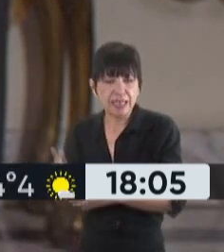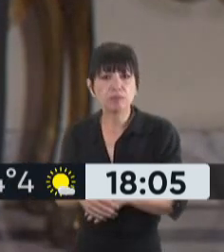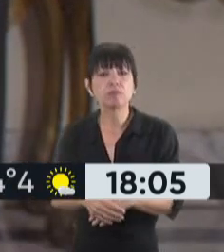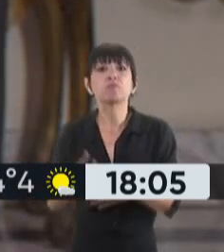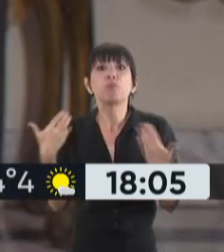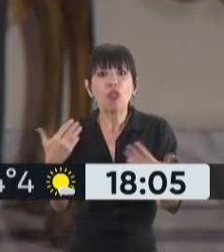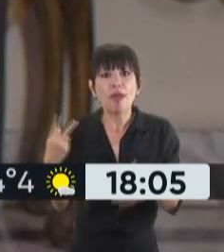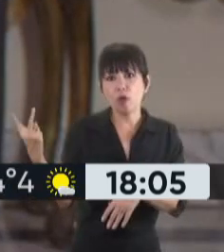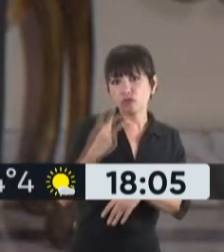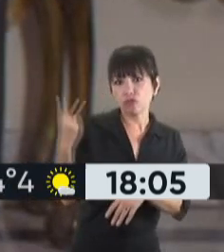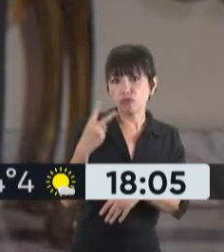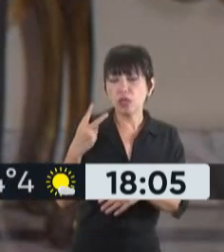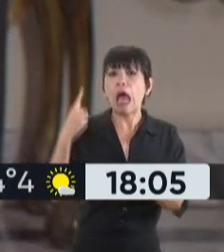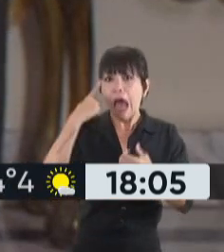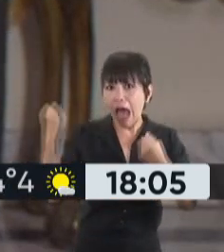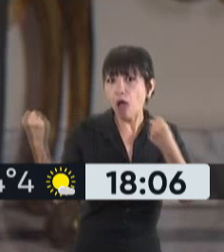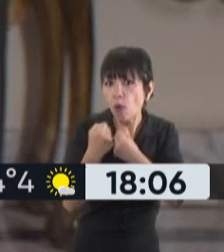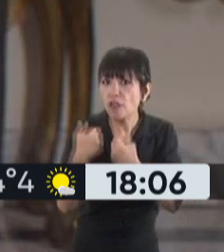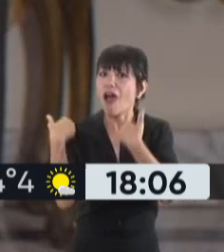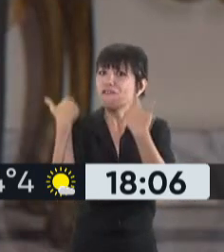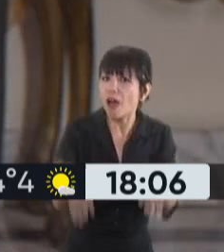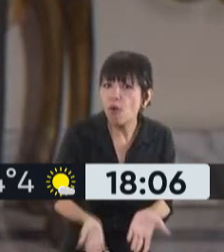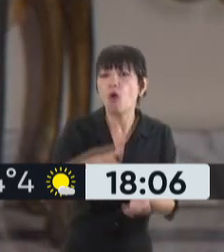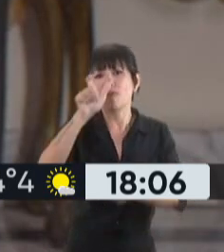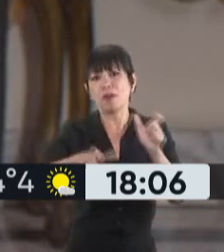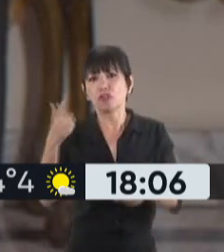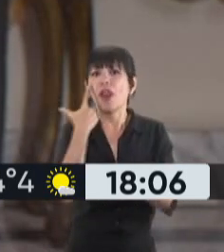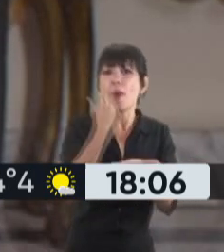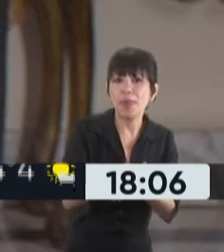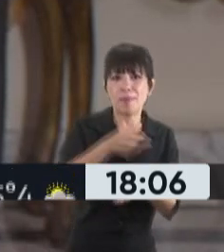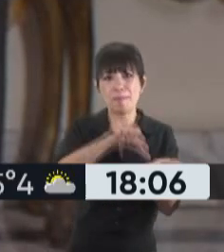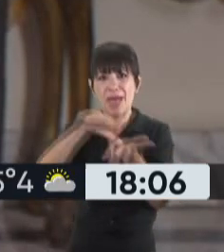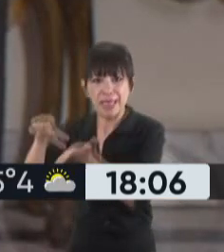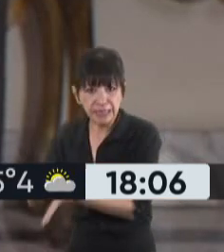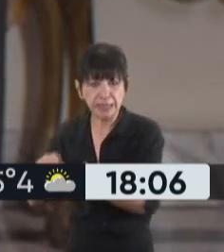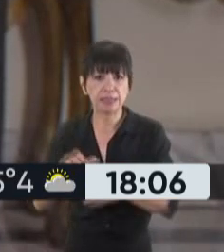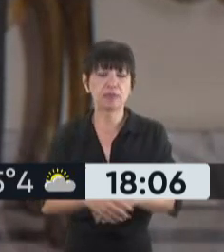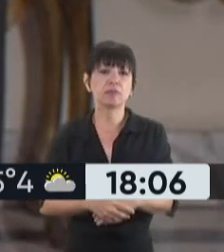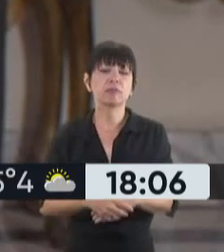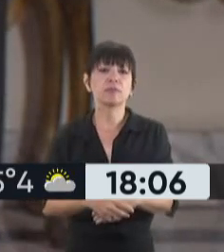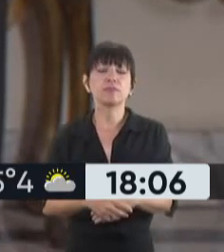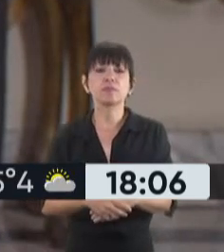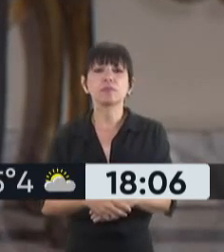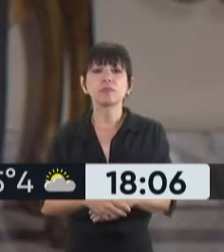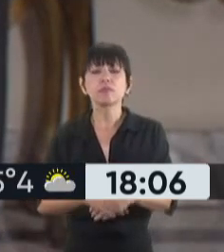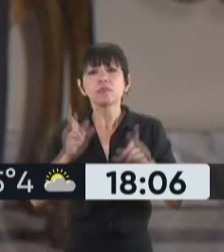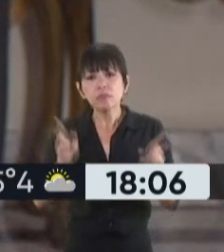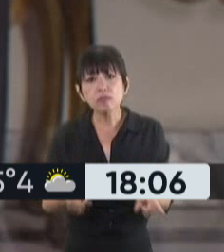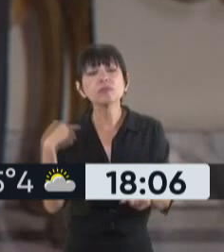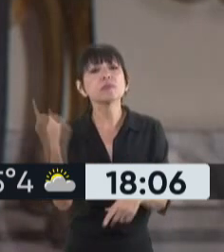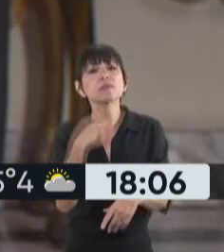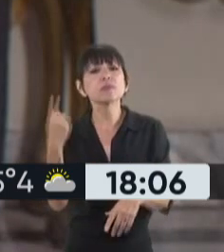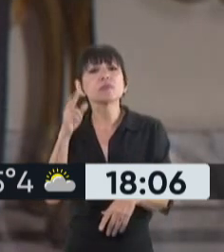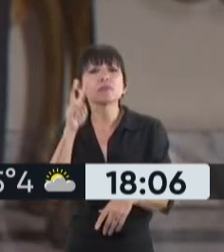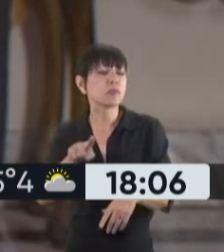acuerdos que vayan en directo beneficio de nuestros compatriotas y que fortalezcan la hermandad entre los pueblos. Estuvimos viendo además